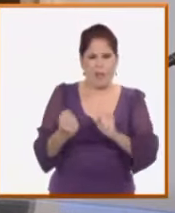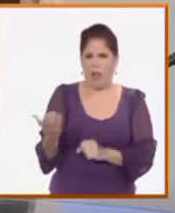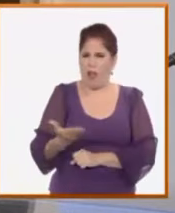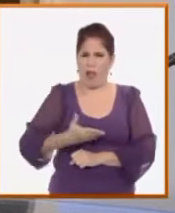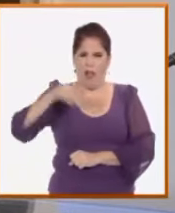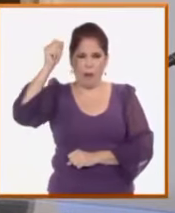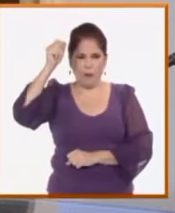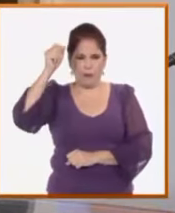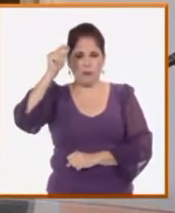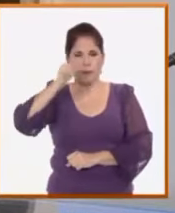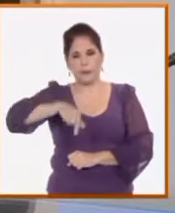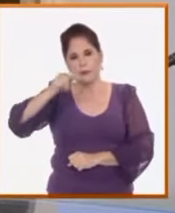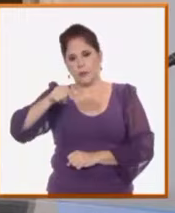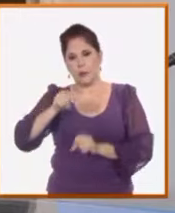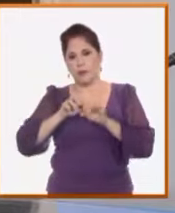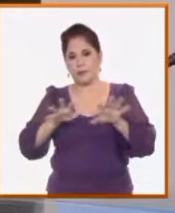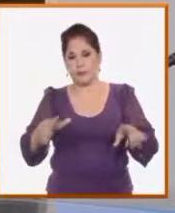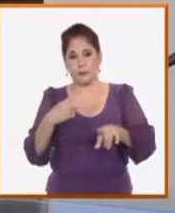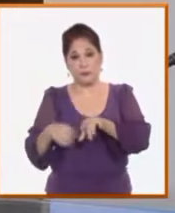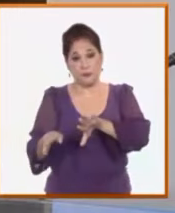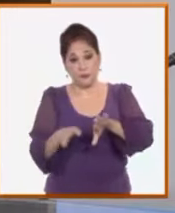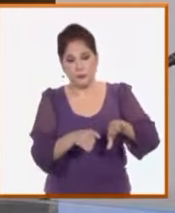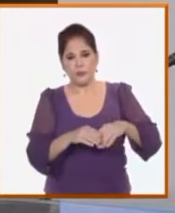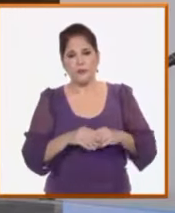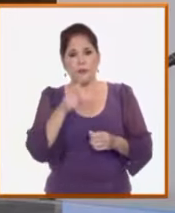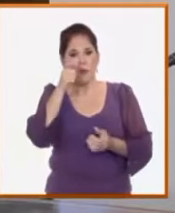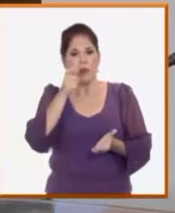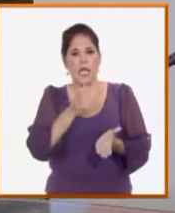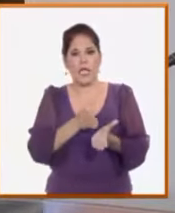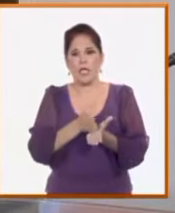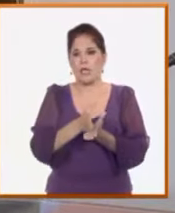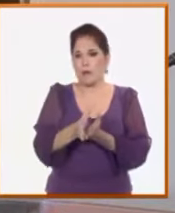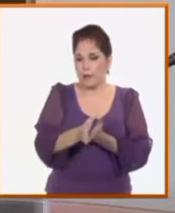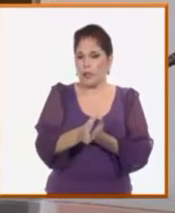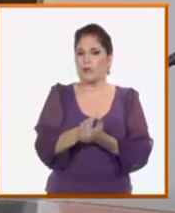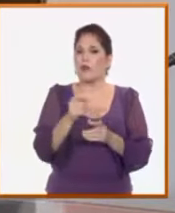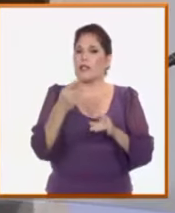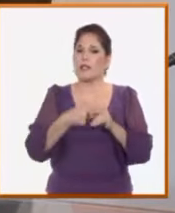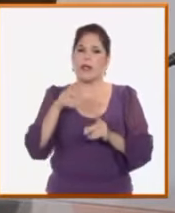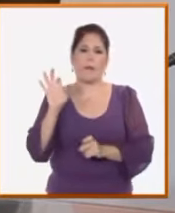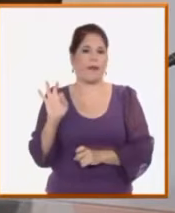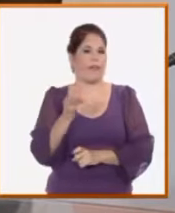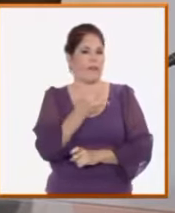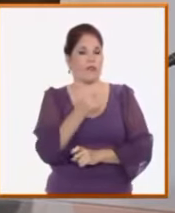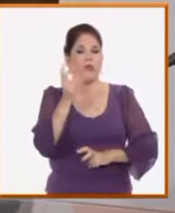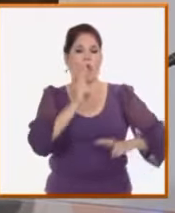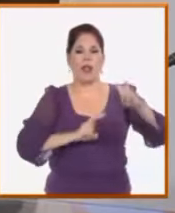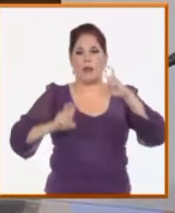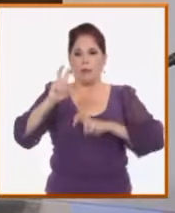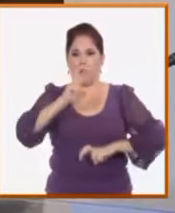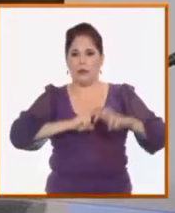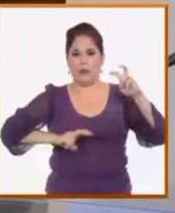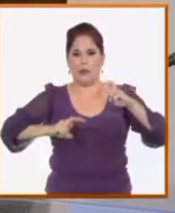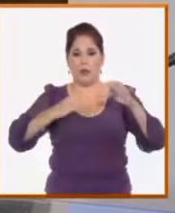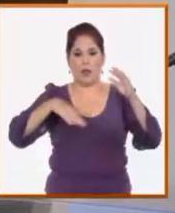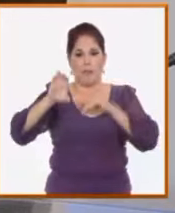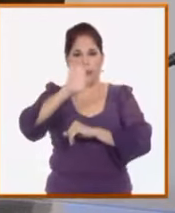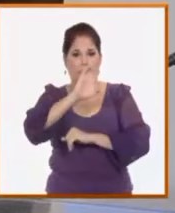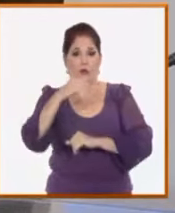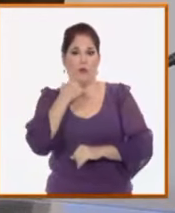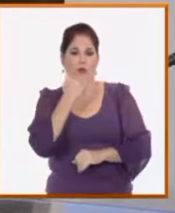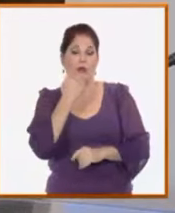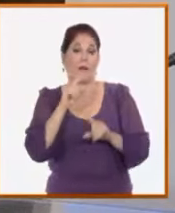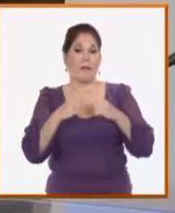estos elementos bueno se brindó seguimiento y se perfeccionó la investigación ministerial sobre las